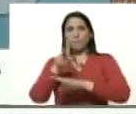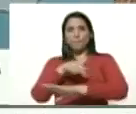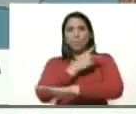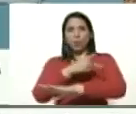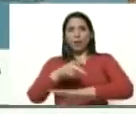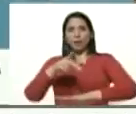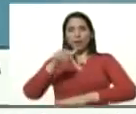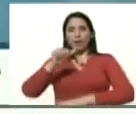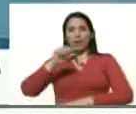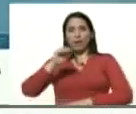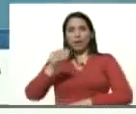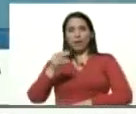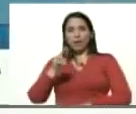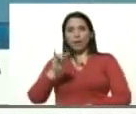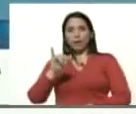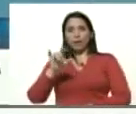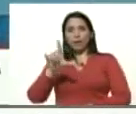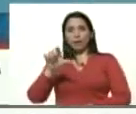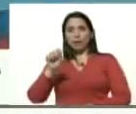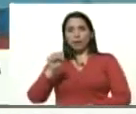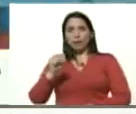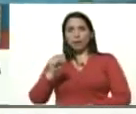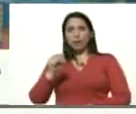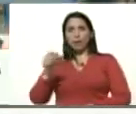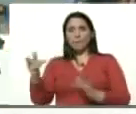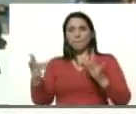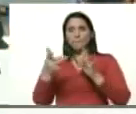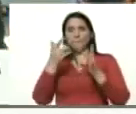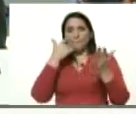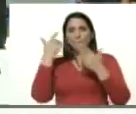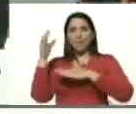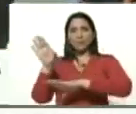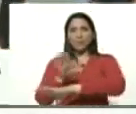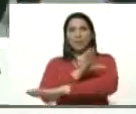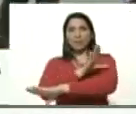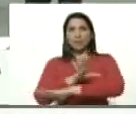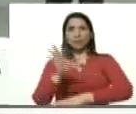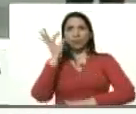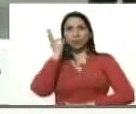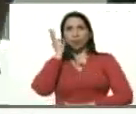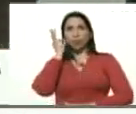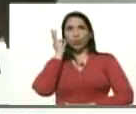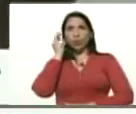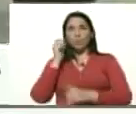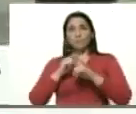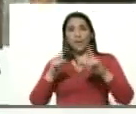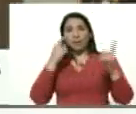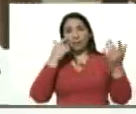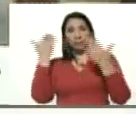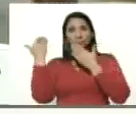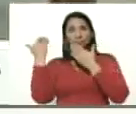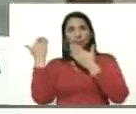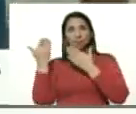queremos dejar el pase con la cantautora Dercy Gutiérrez, para que nos